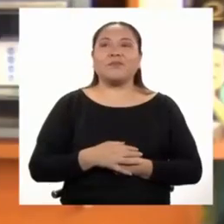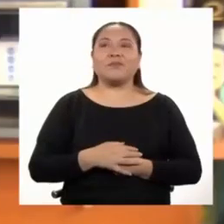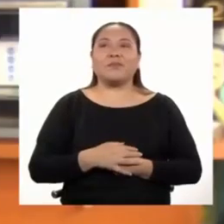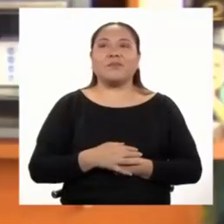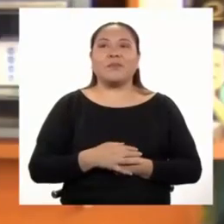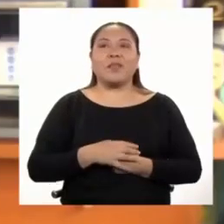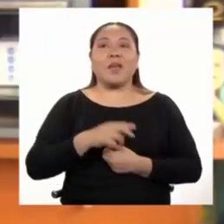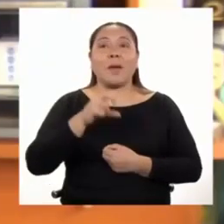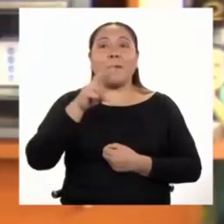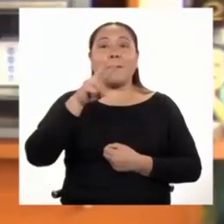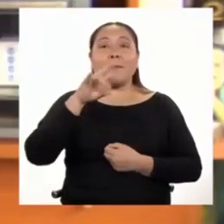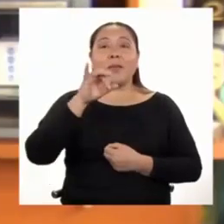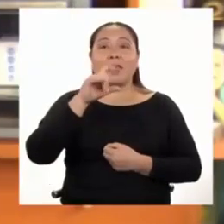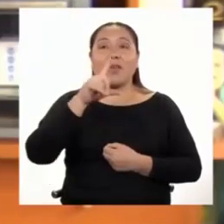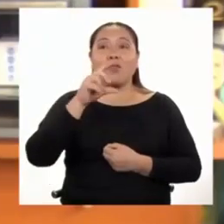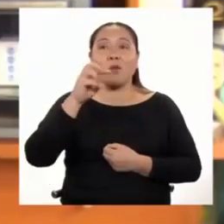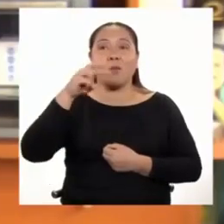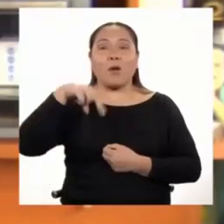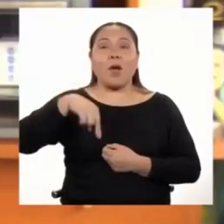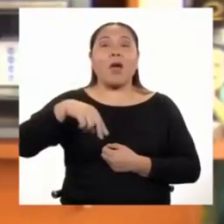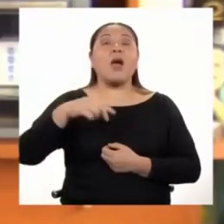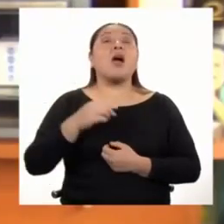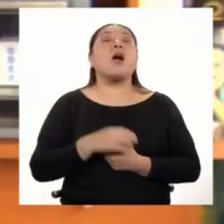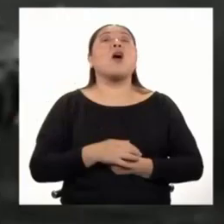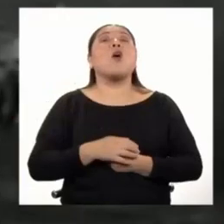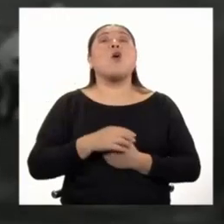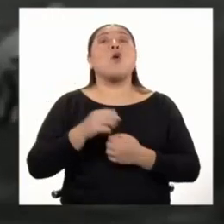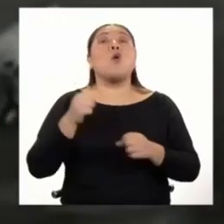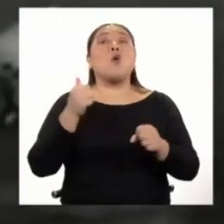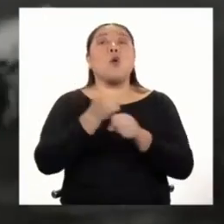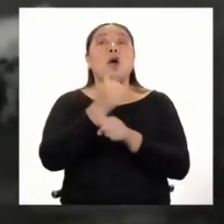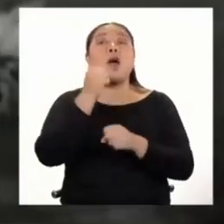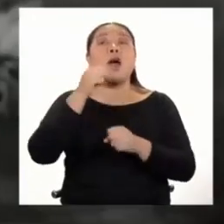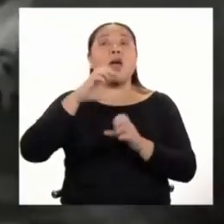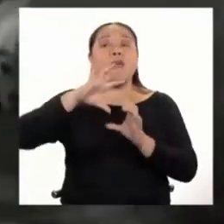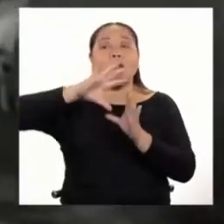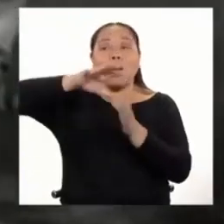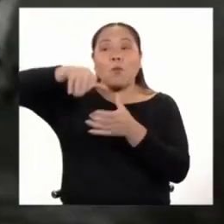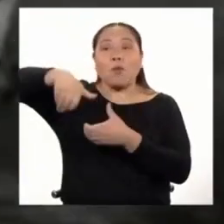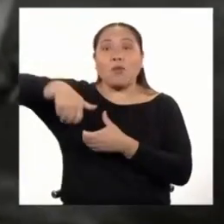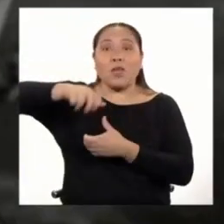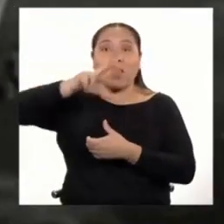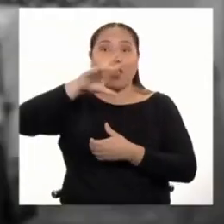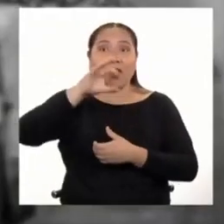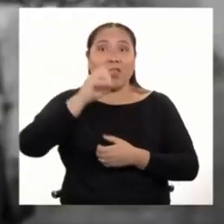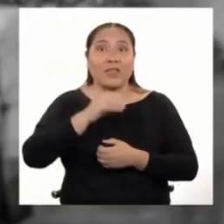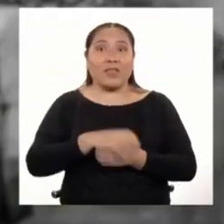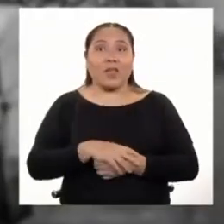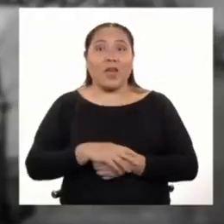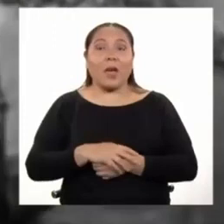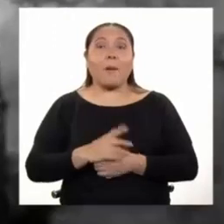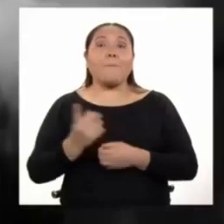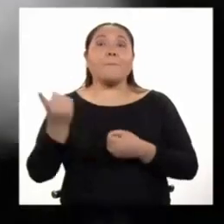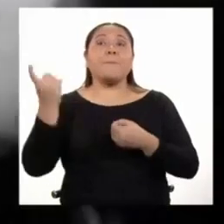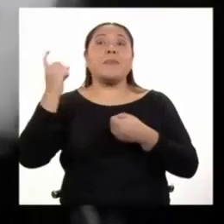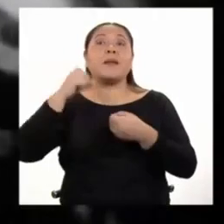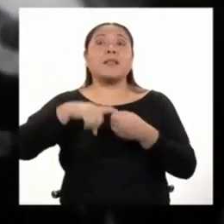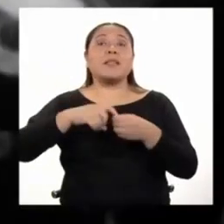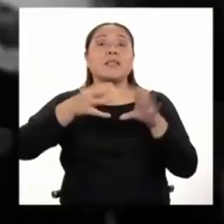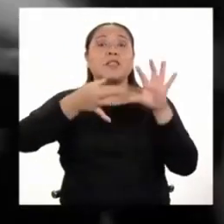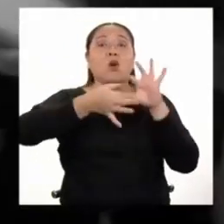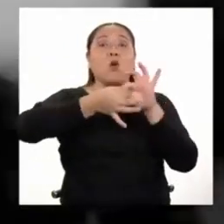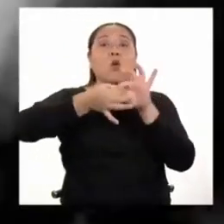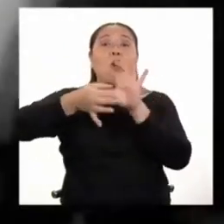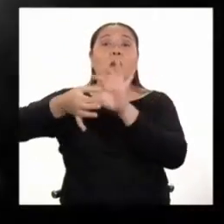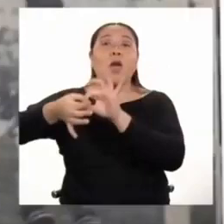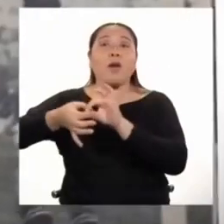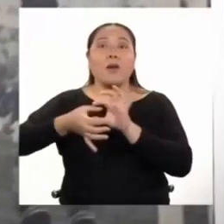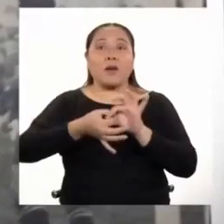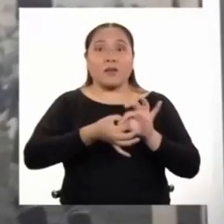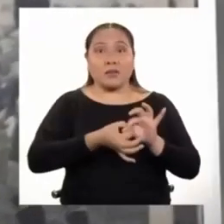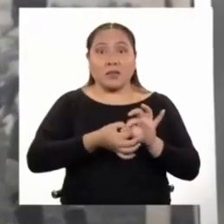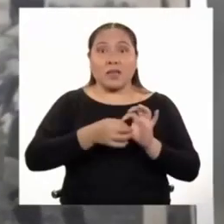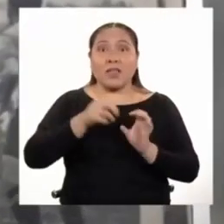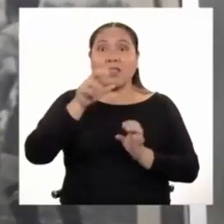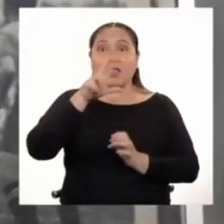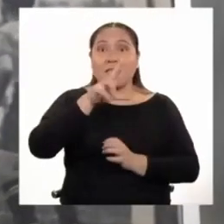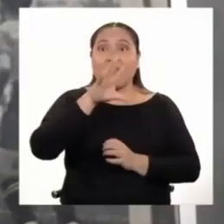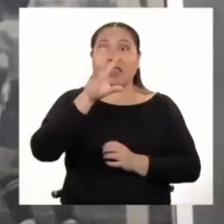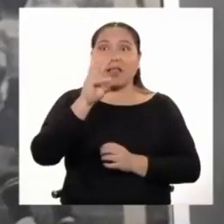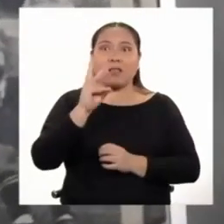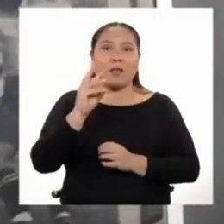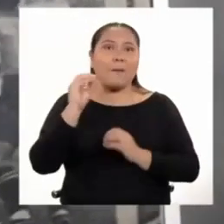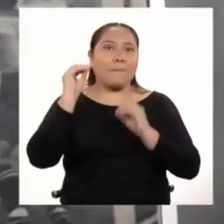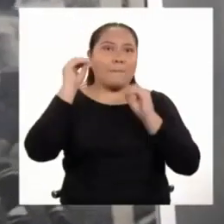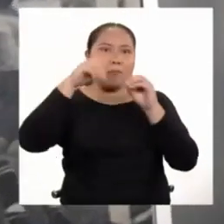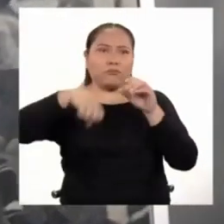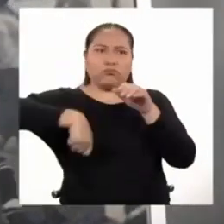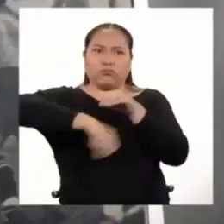Alejandro Villanueva juega en el Mundial del 30, juega en las Olimpiadas, en los Juegos Olímpicos del 36, anota muchos